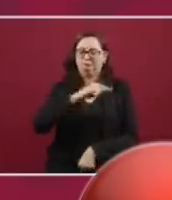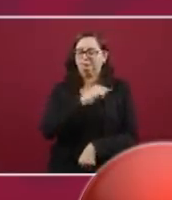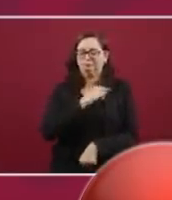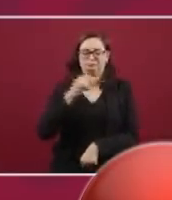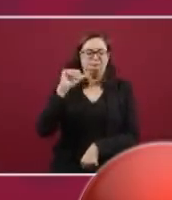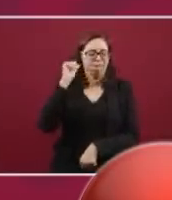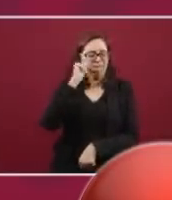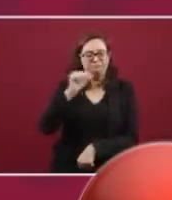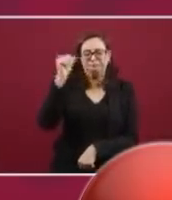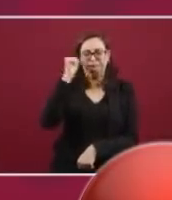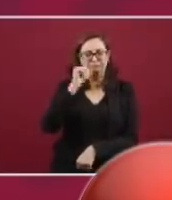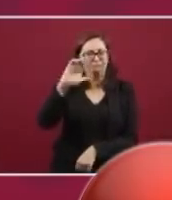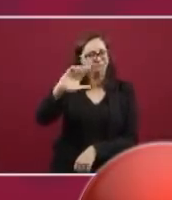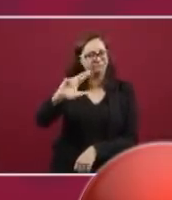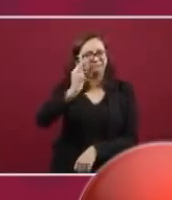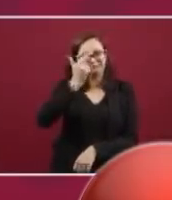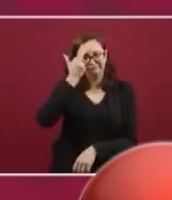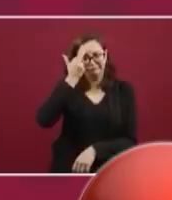la